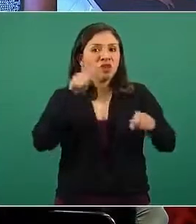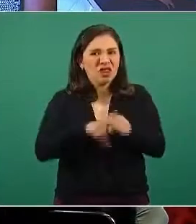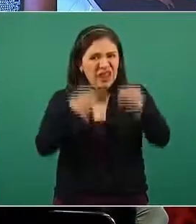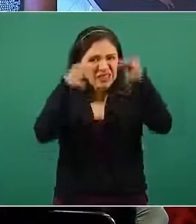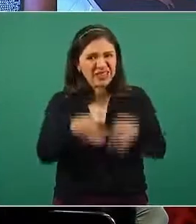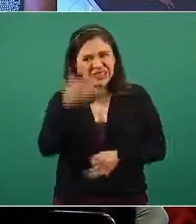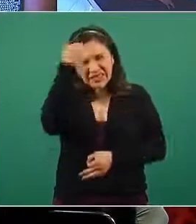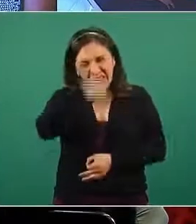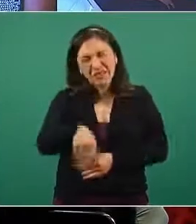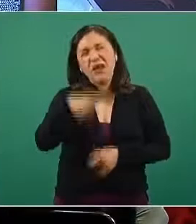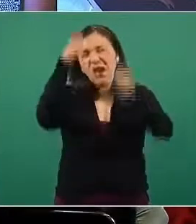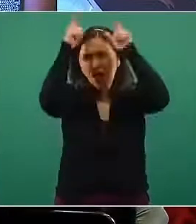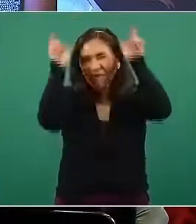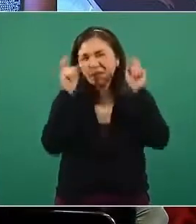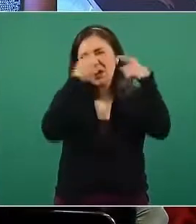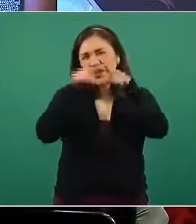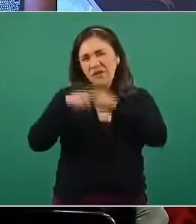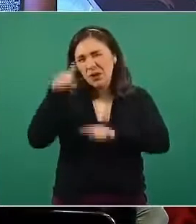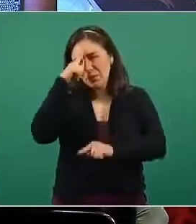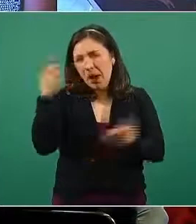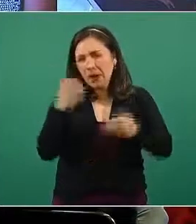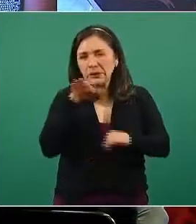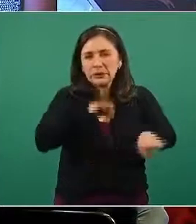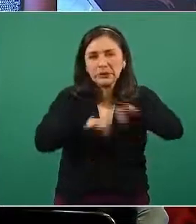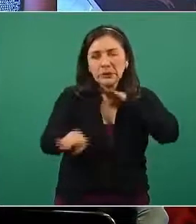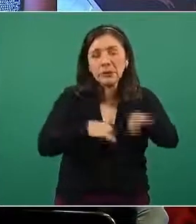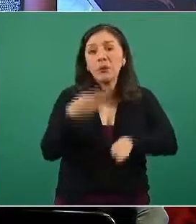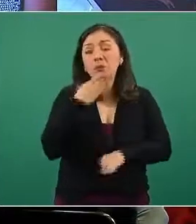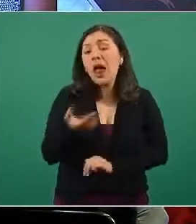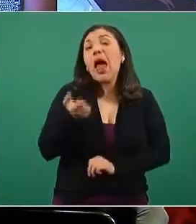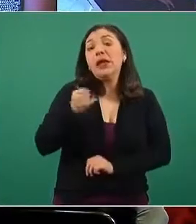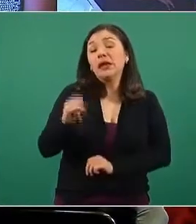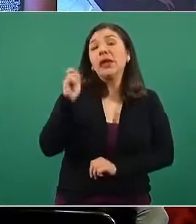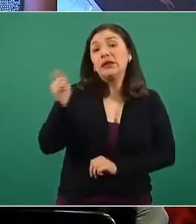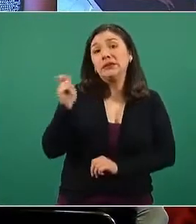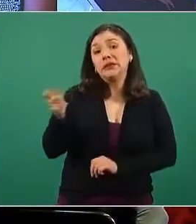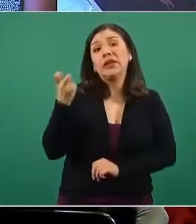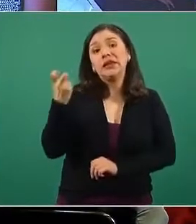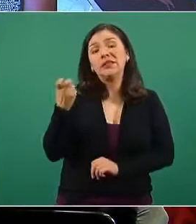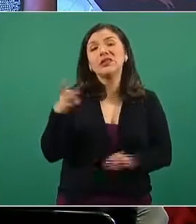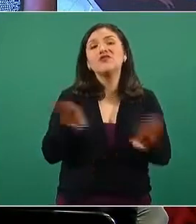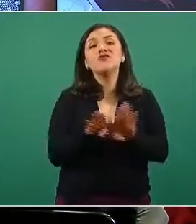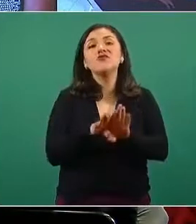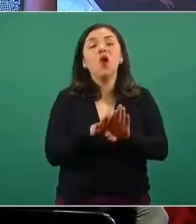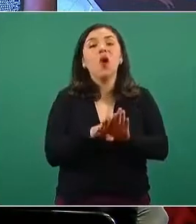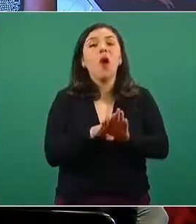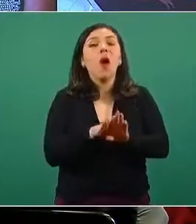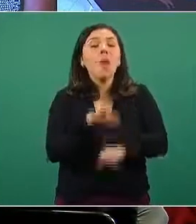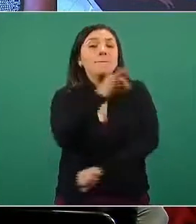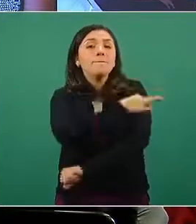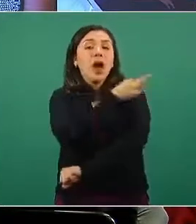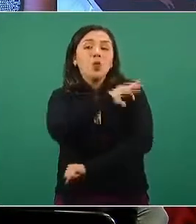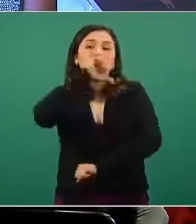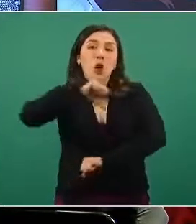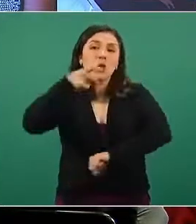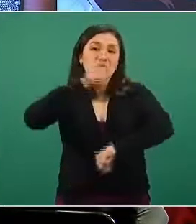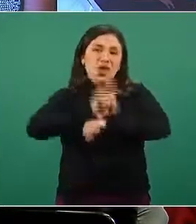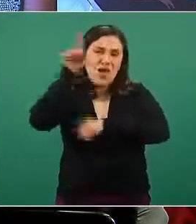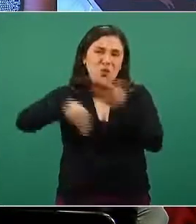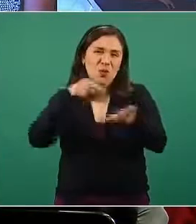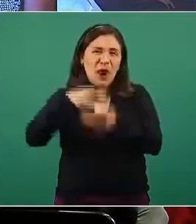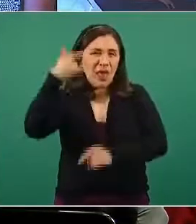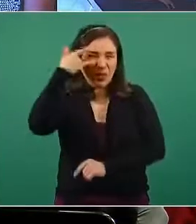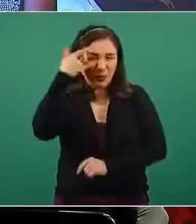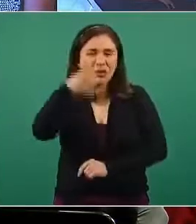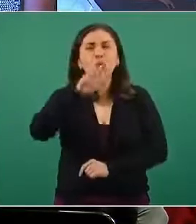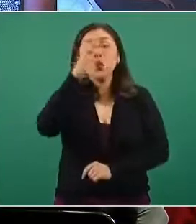este efecto, y bueno, pues así es como transcurrió también la jornada del día de hoy en Campeche, recordando